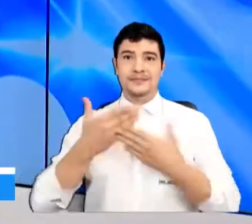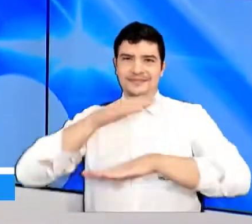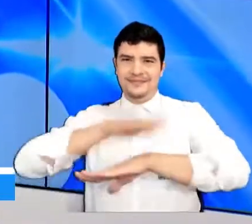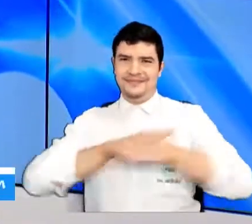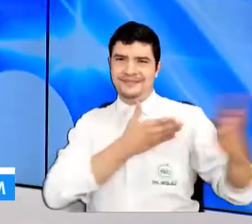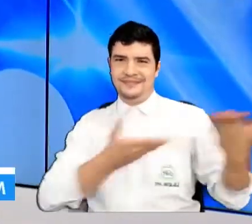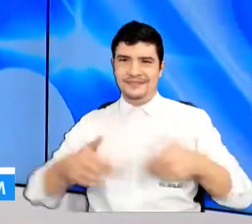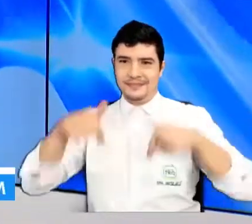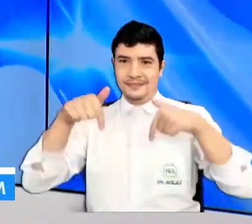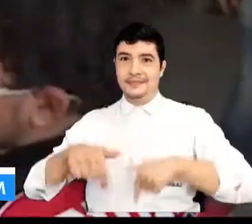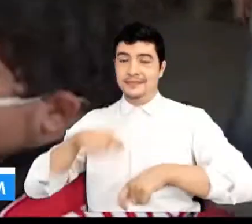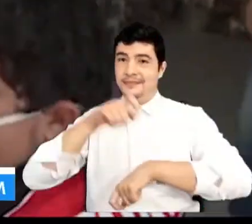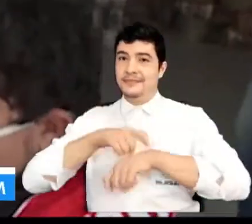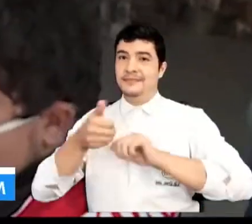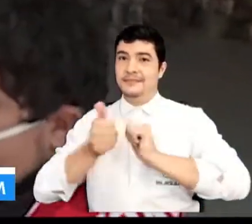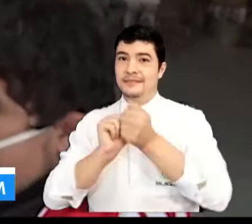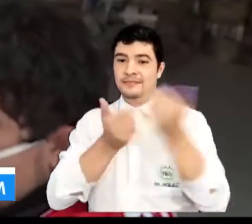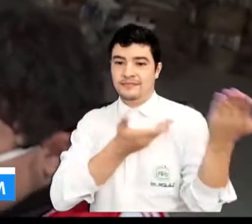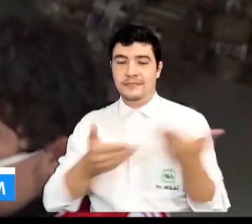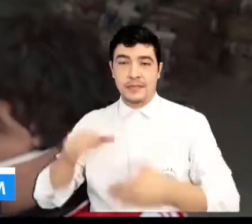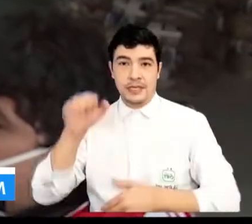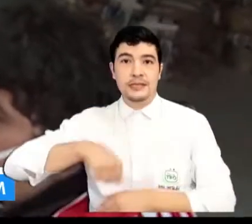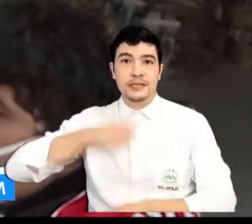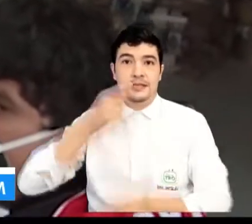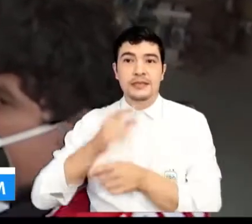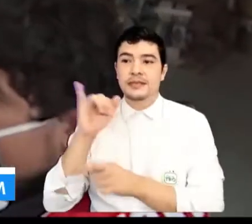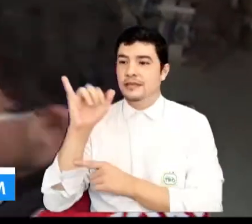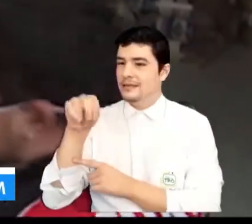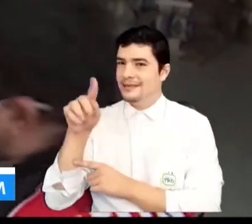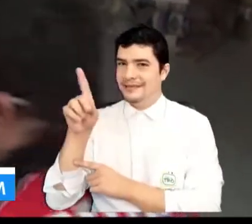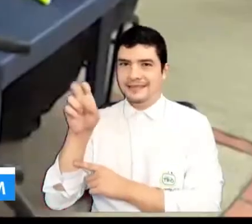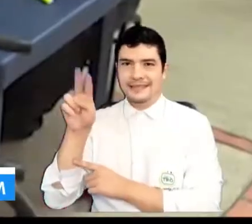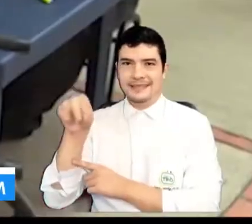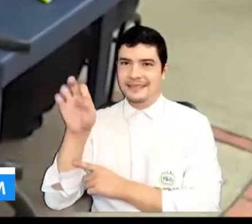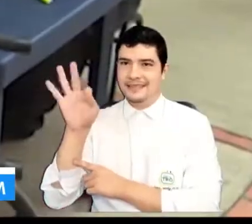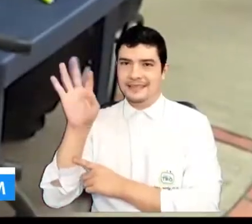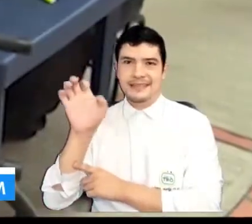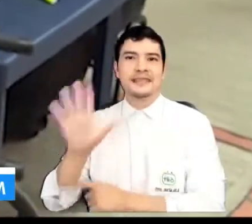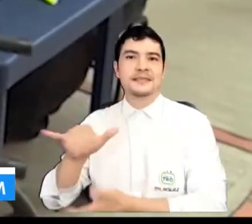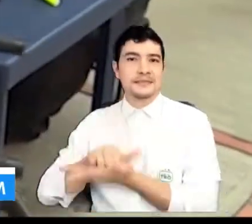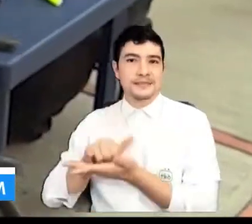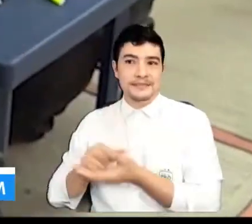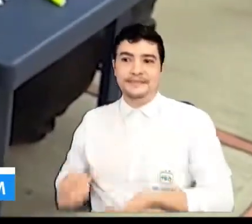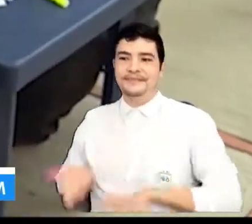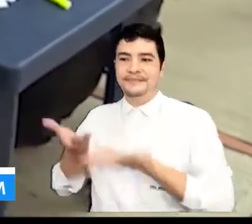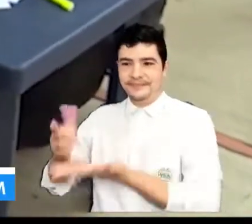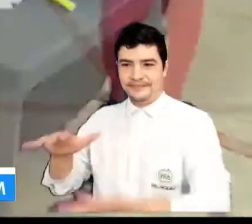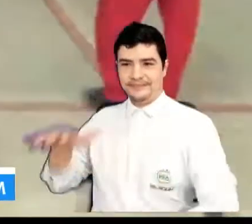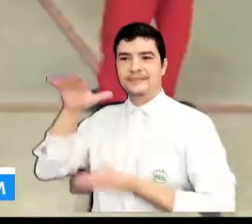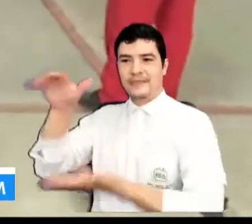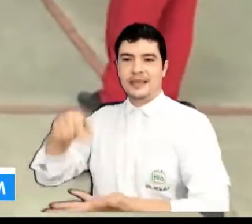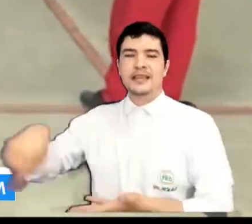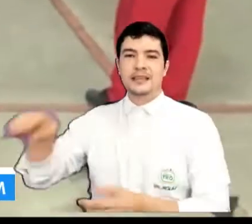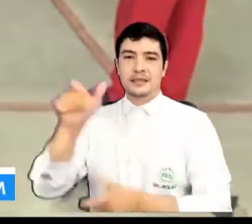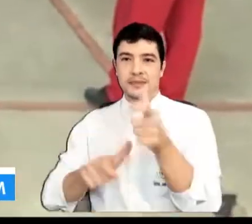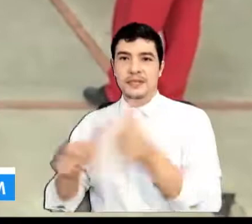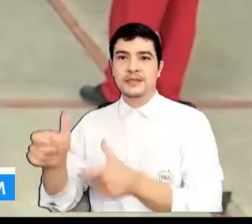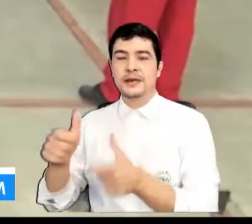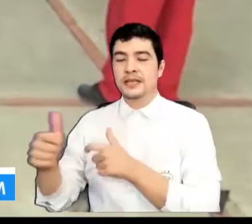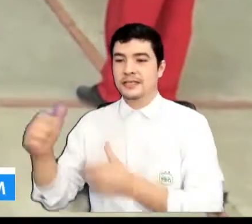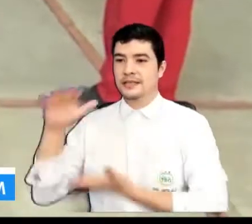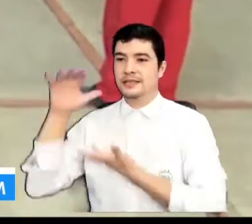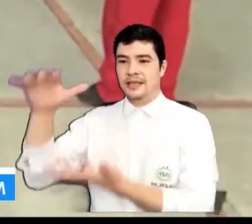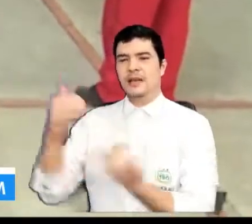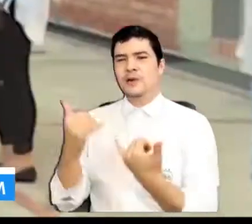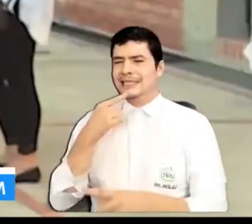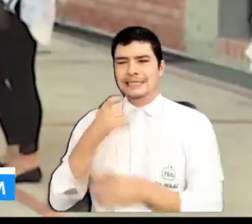esta cuarentena. Los deportistas se han visto golpeados por la pandemia, no solo por tener que alejarse de sus entrenamientos habituales, también